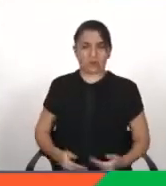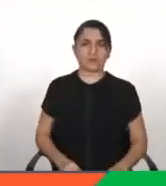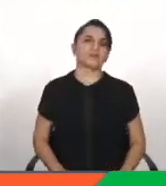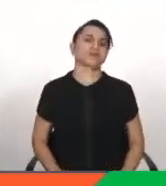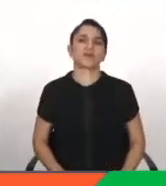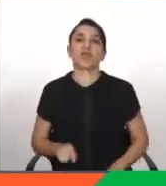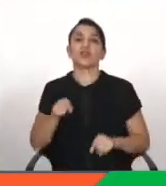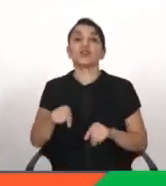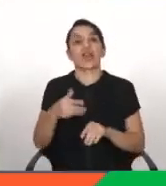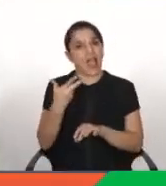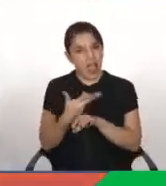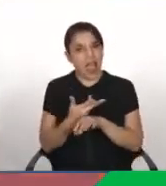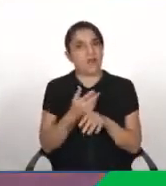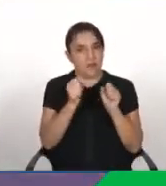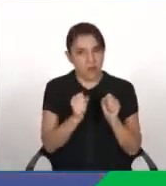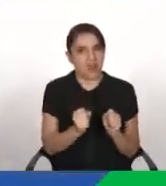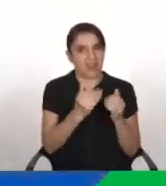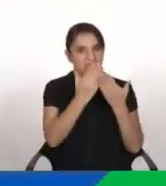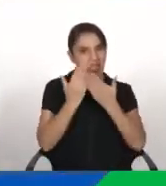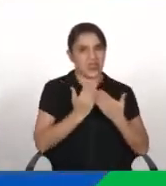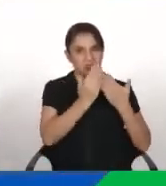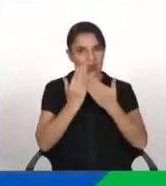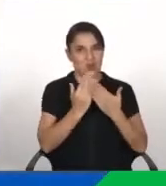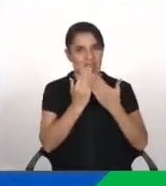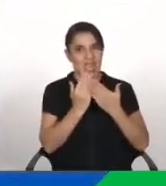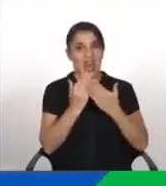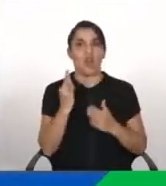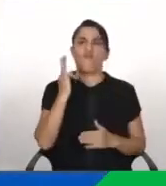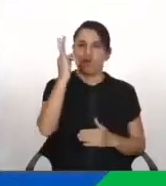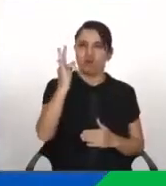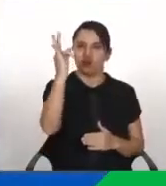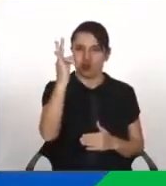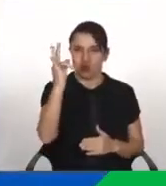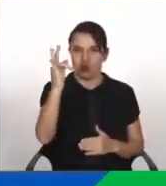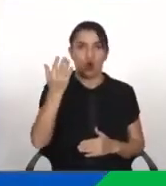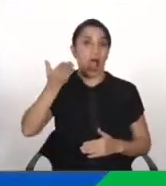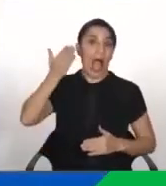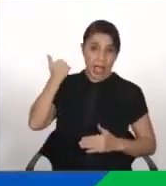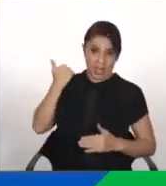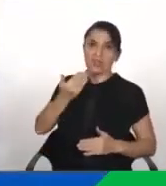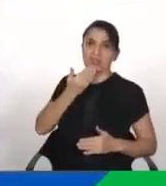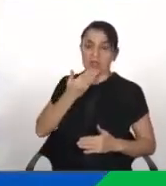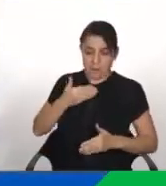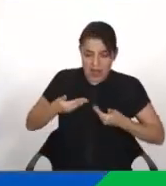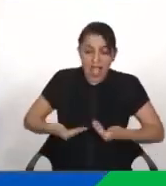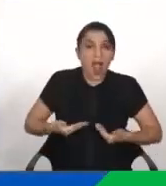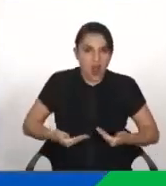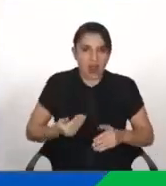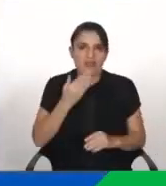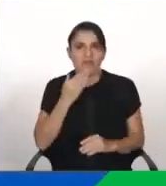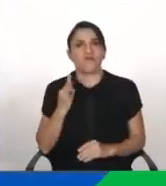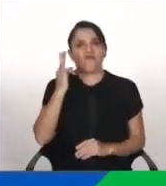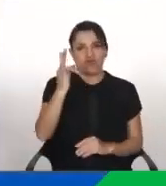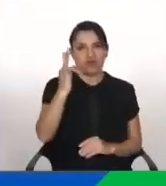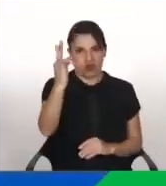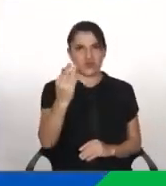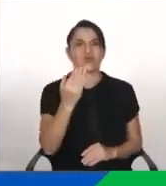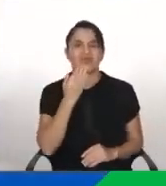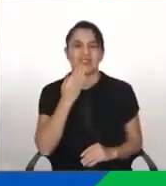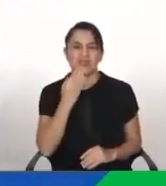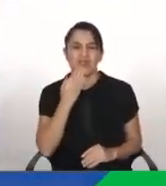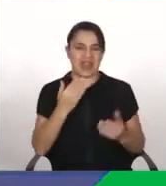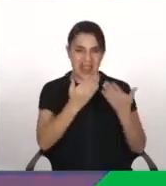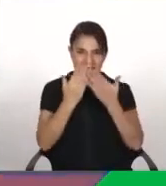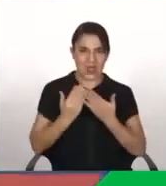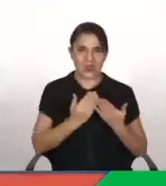O sea, tenía futuro cuando la estudié yo, tiene futuro ahora y seguro que tendrá futuro de aquí 30 años con sus evoluciones, pero sin duda tiene futuro, sí. Así que os